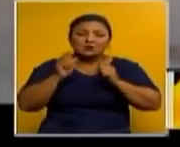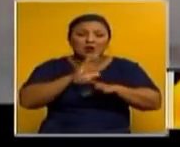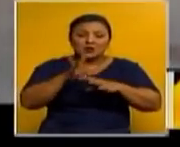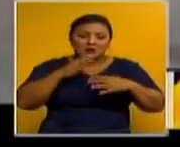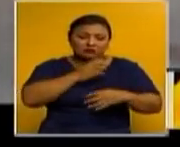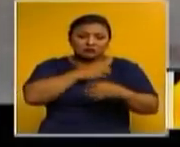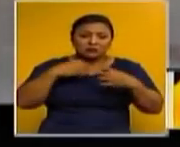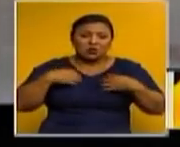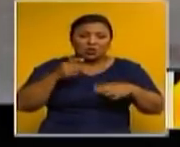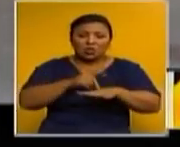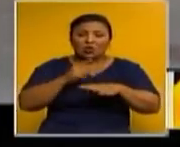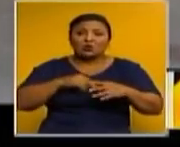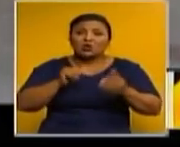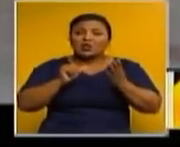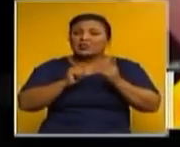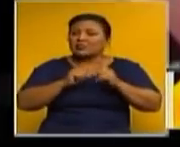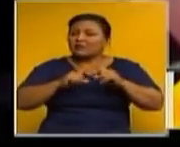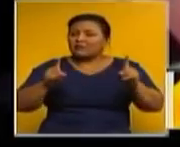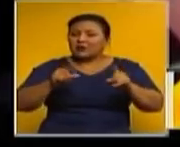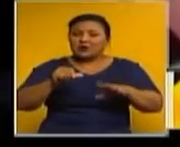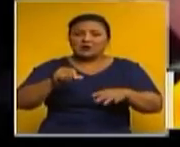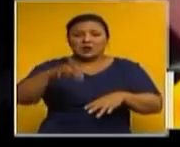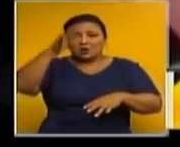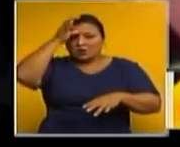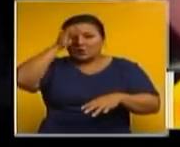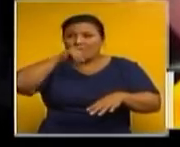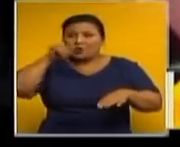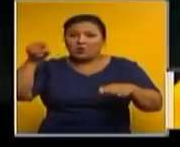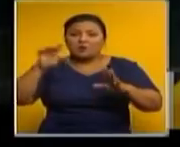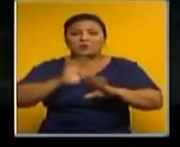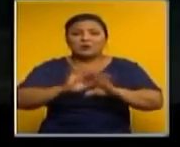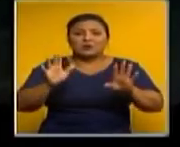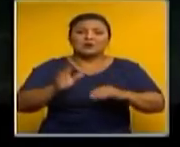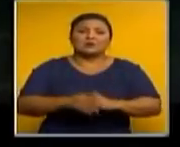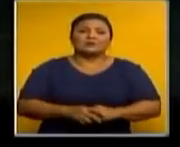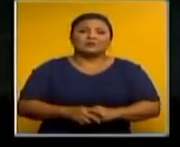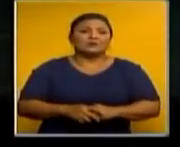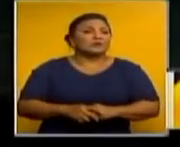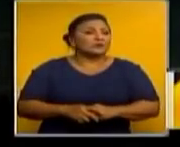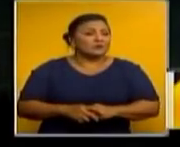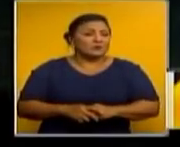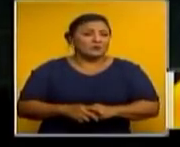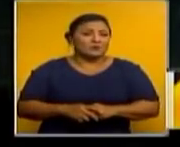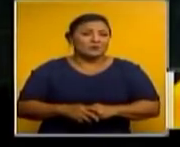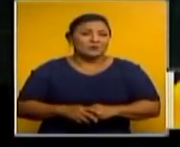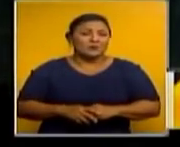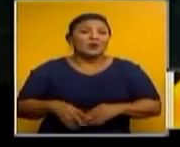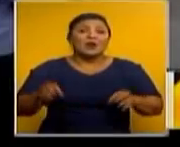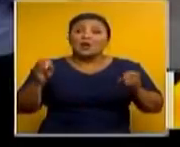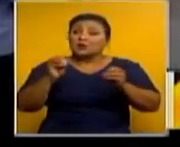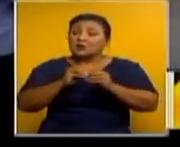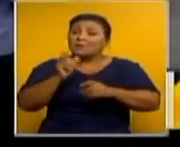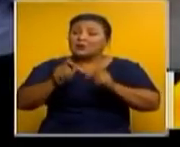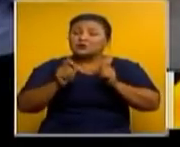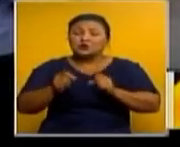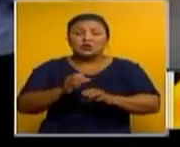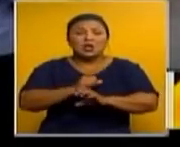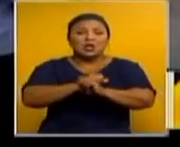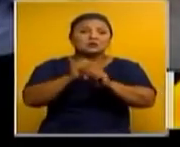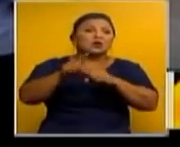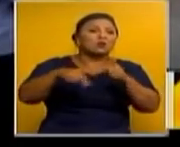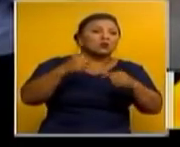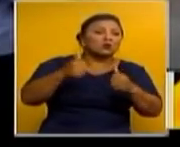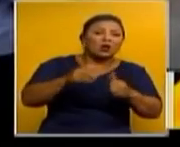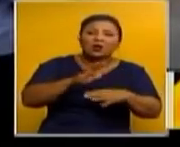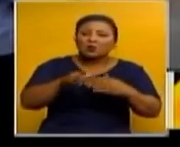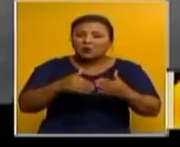valoradas y trasladadas a las diferentes casas de salud. Las dos personas prácticamente estamos fuera de peligro. La otra persona está